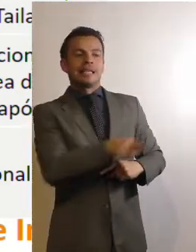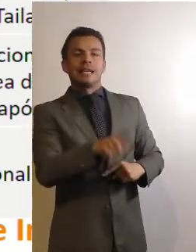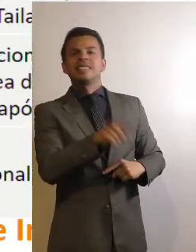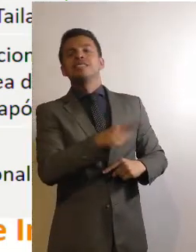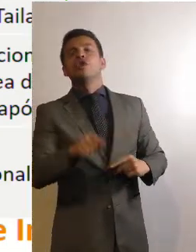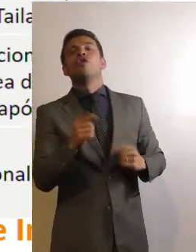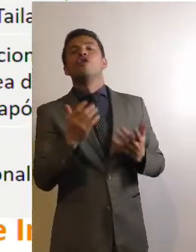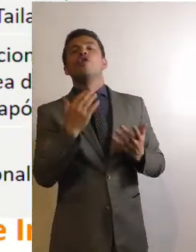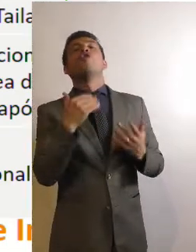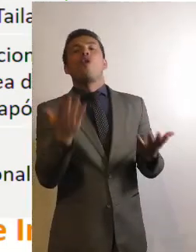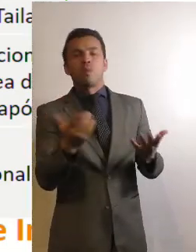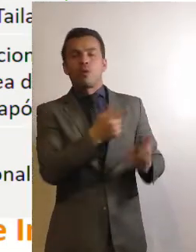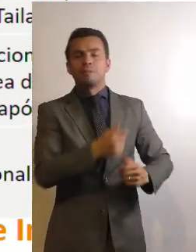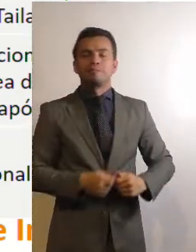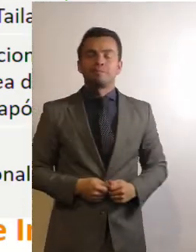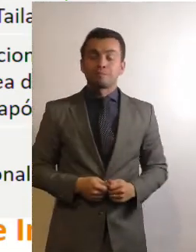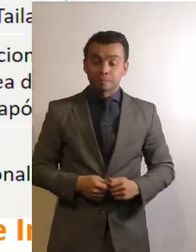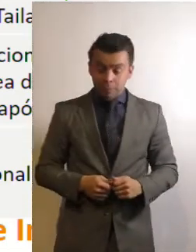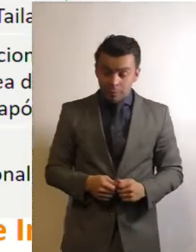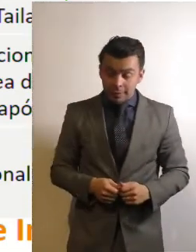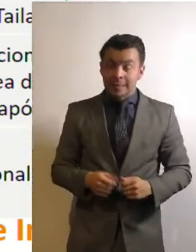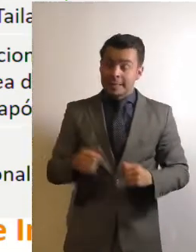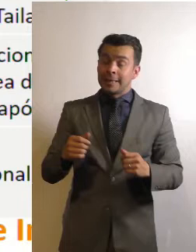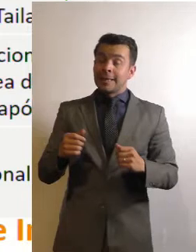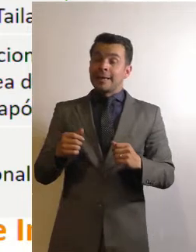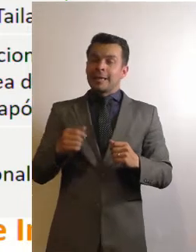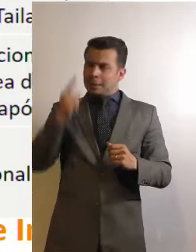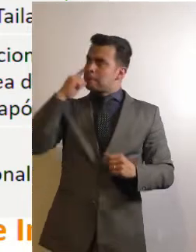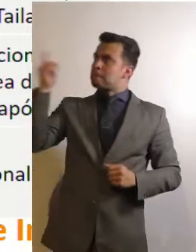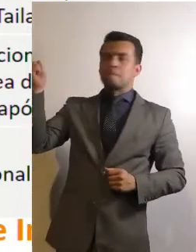Vemos cómo, en qué estado se encuentran